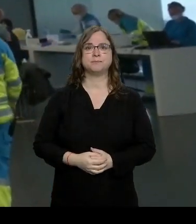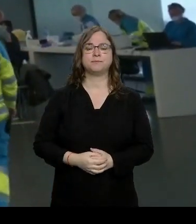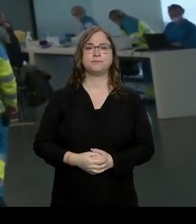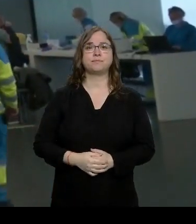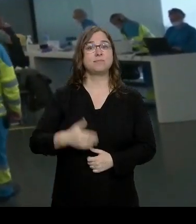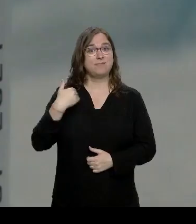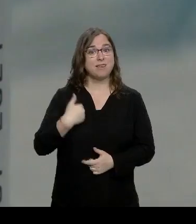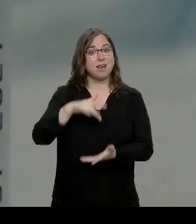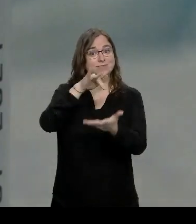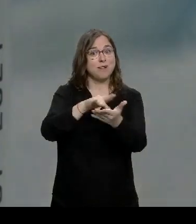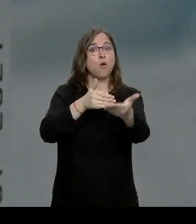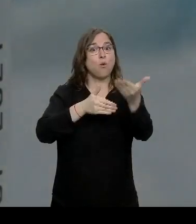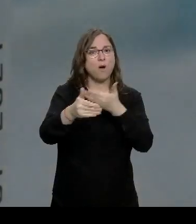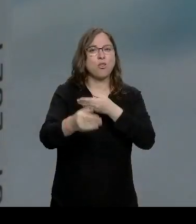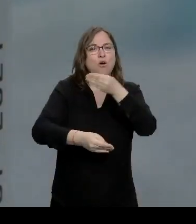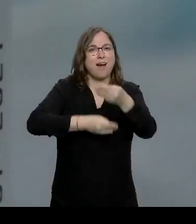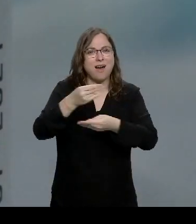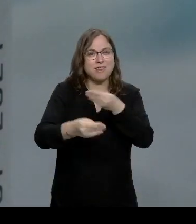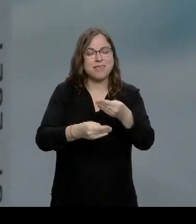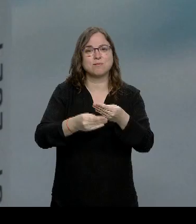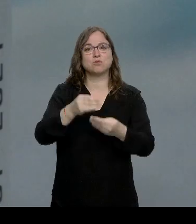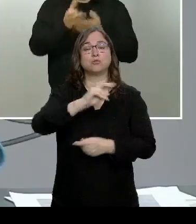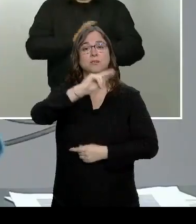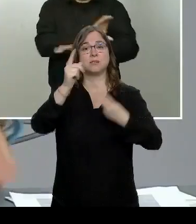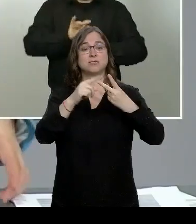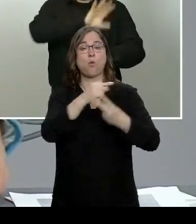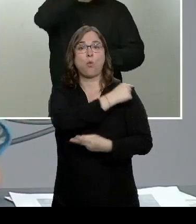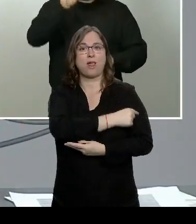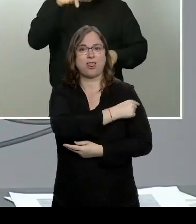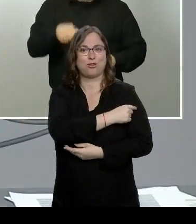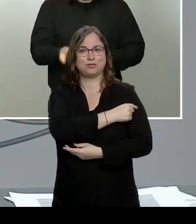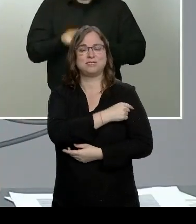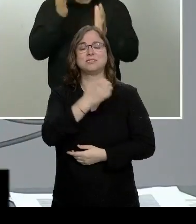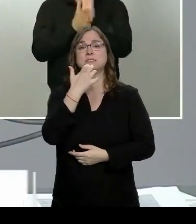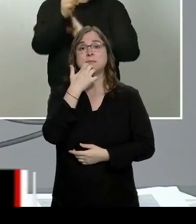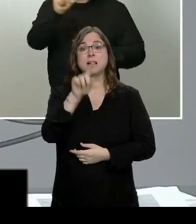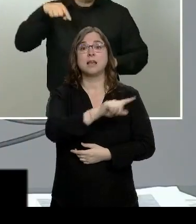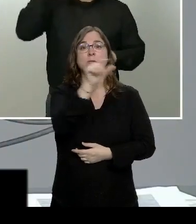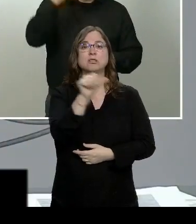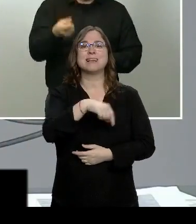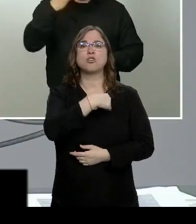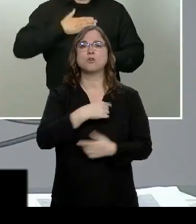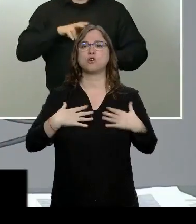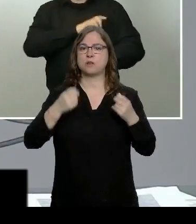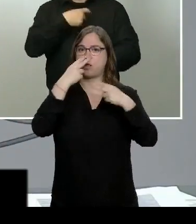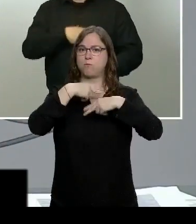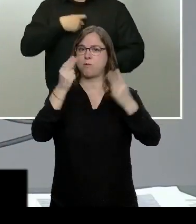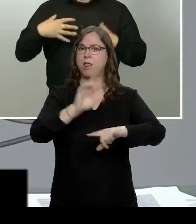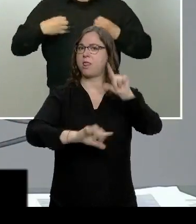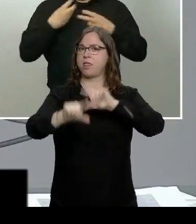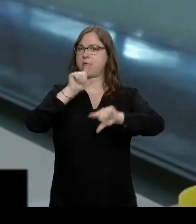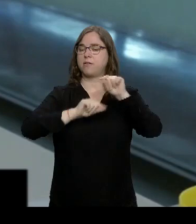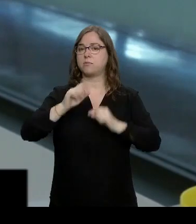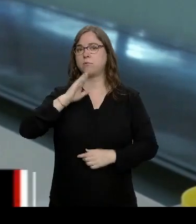Ya hay fecha para conocer qué pasará con la segunda dosis de AstraZeneca. La próxima semana la Comisión de Salud Pública tomará la decisión